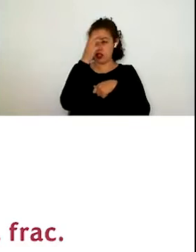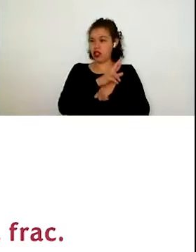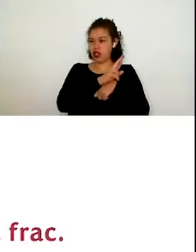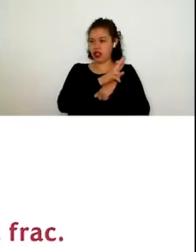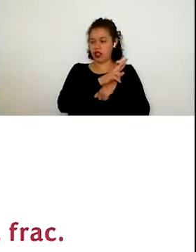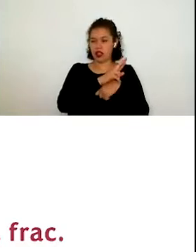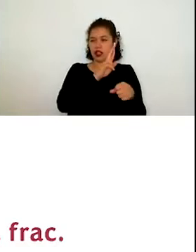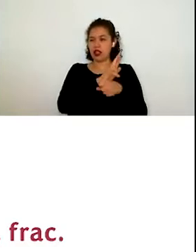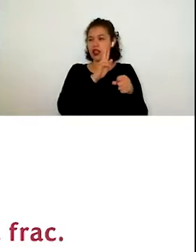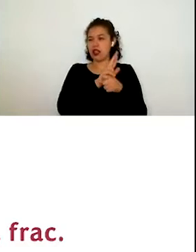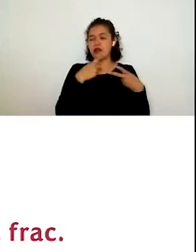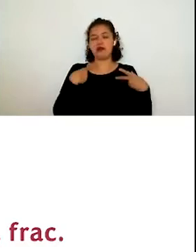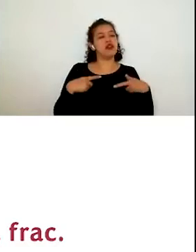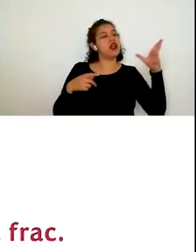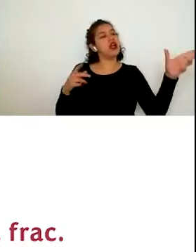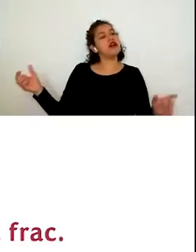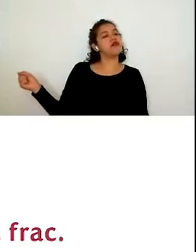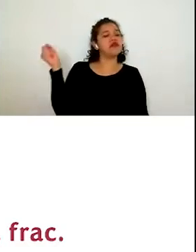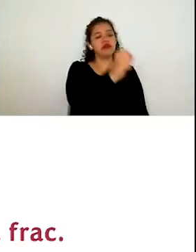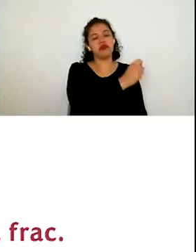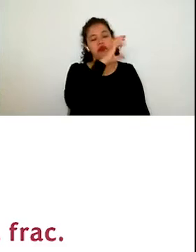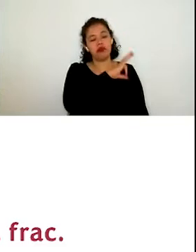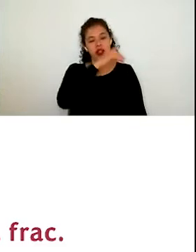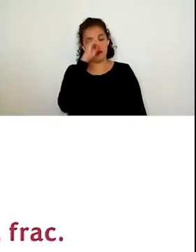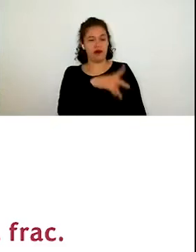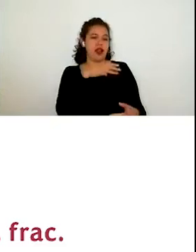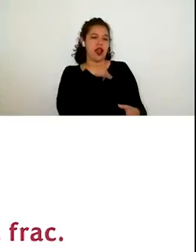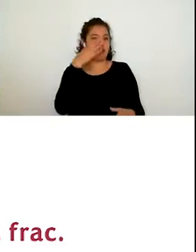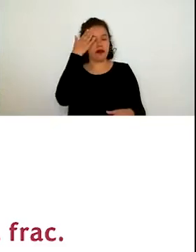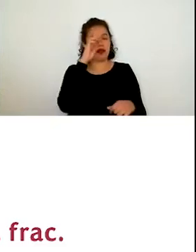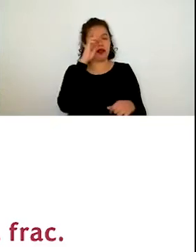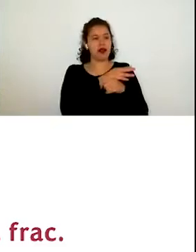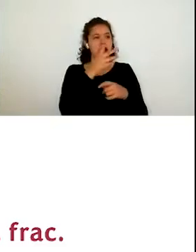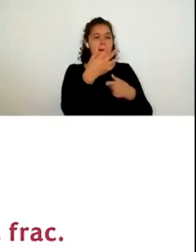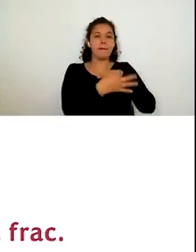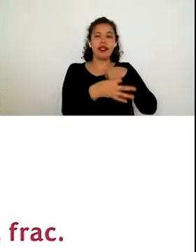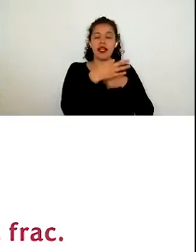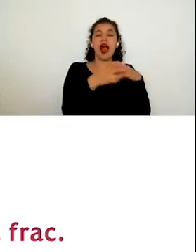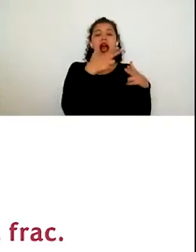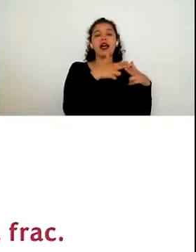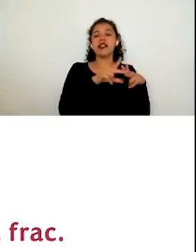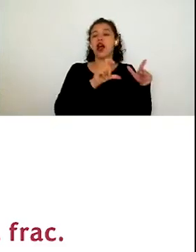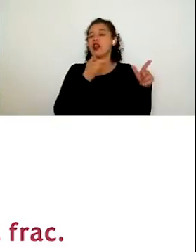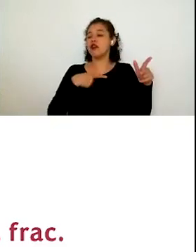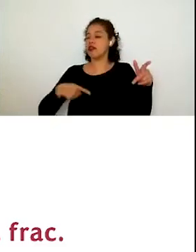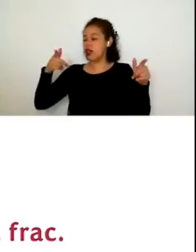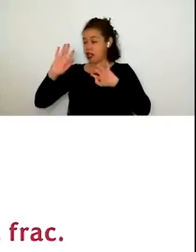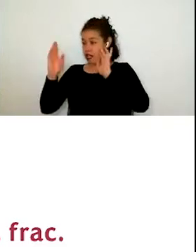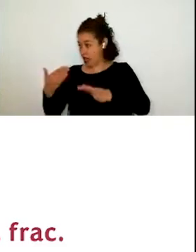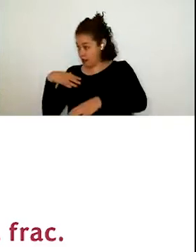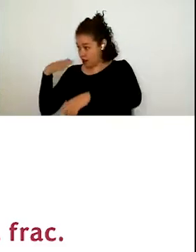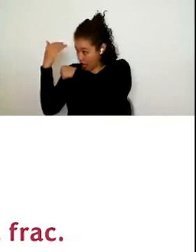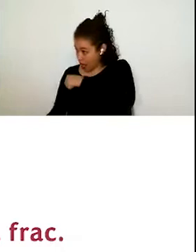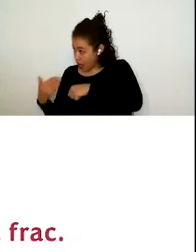una persona que ejerza las funciones de patrono interino, en tanto esta persona cumple con su función de albacea, en